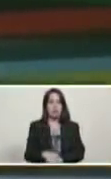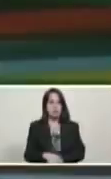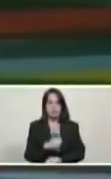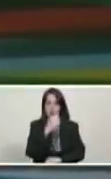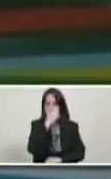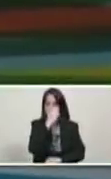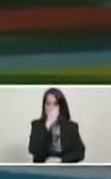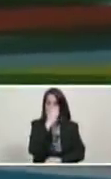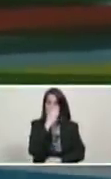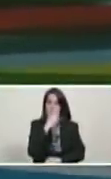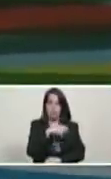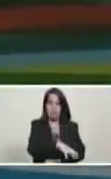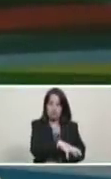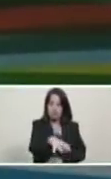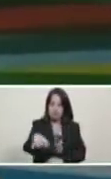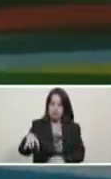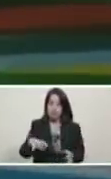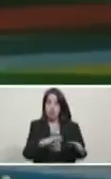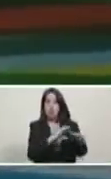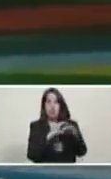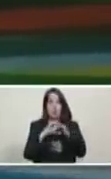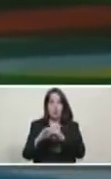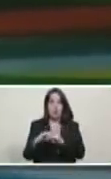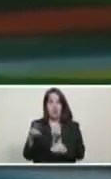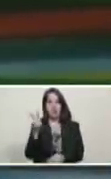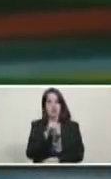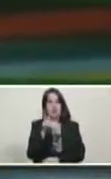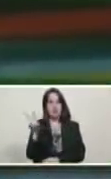de las provincias unidas de venezuela